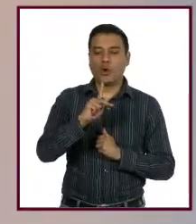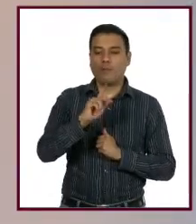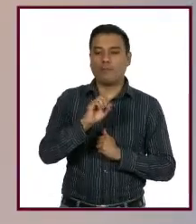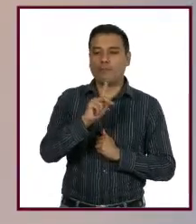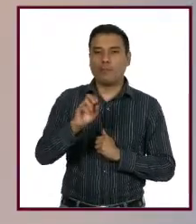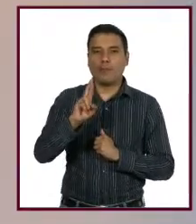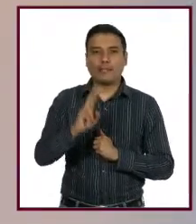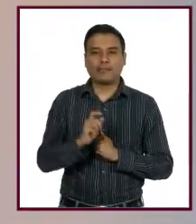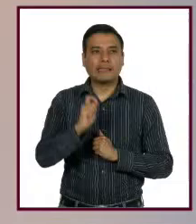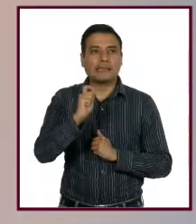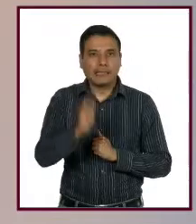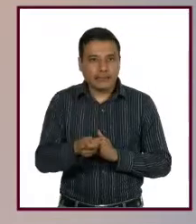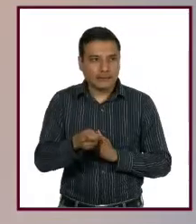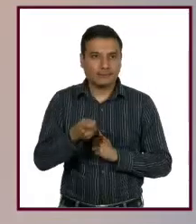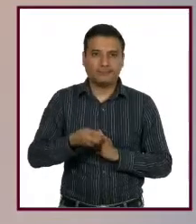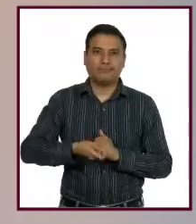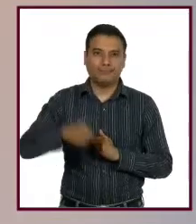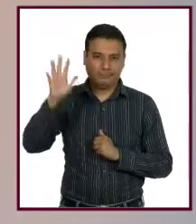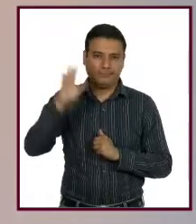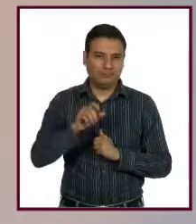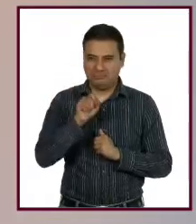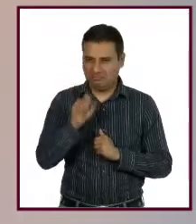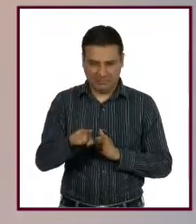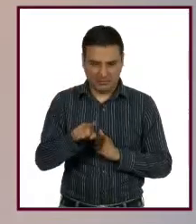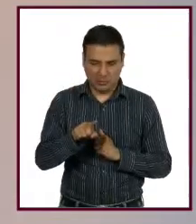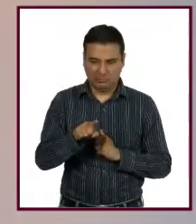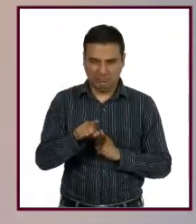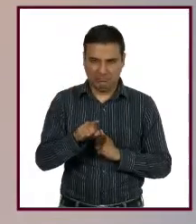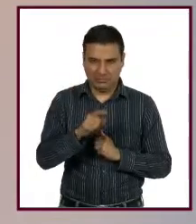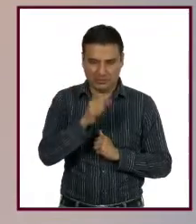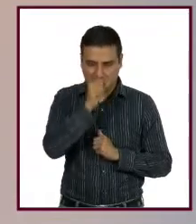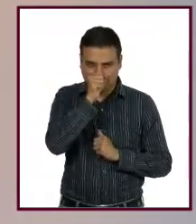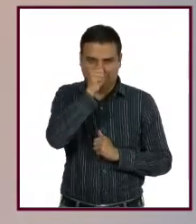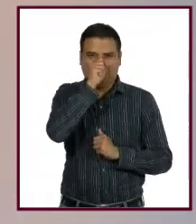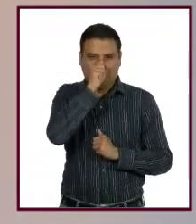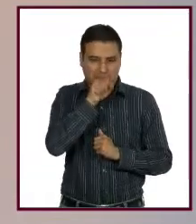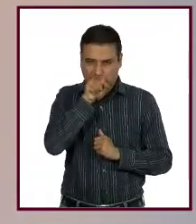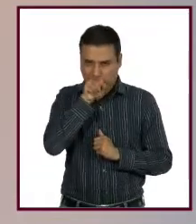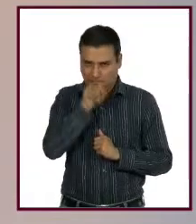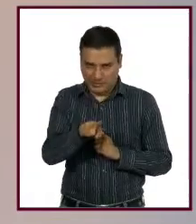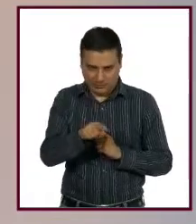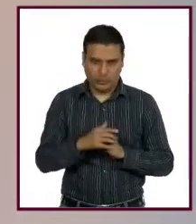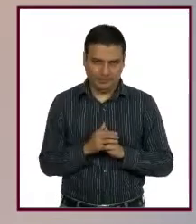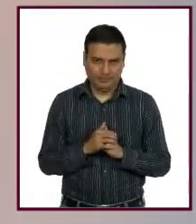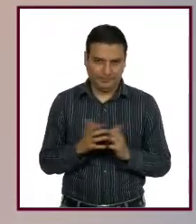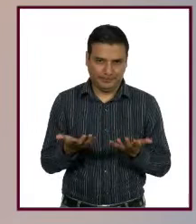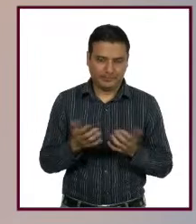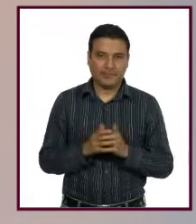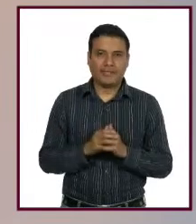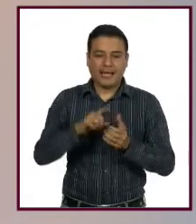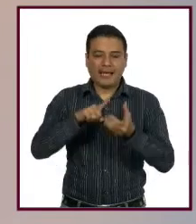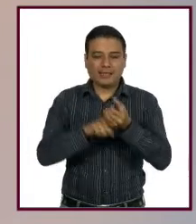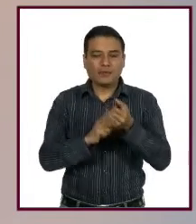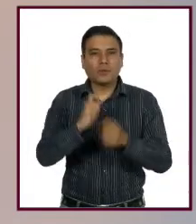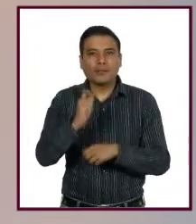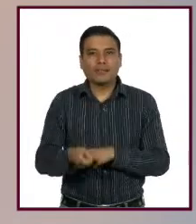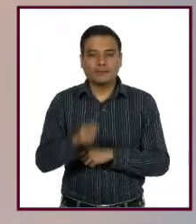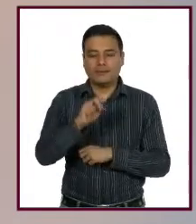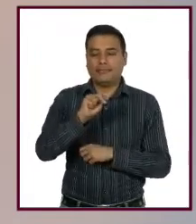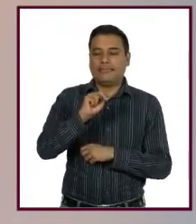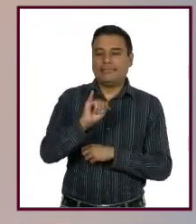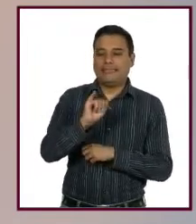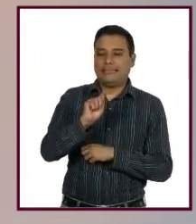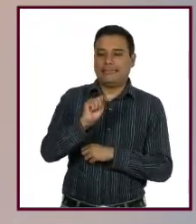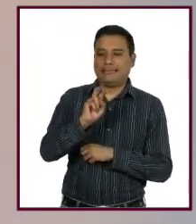están clasificados como un tipo de inhalables por su vía de administración, como lo hemos dicho, que son nitritos, es decir, son